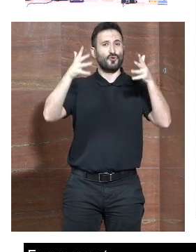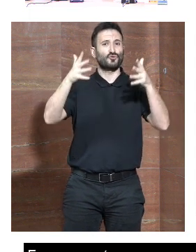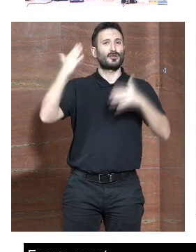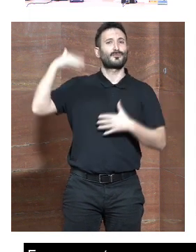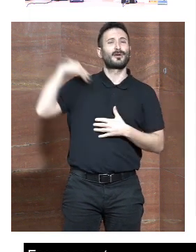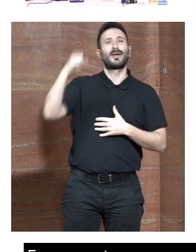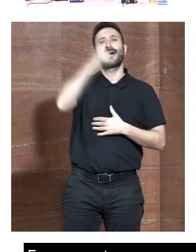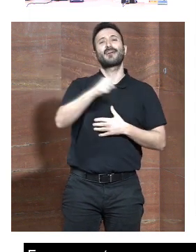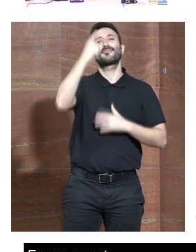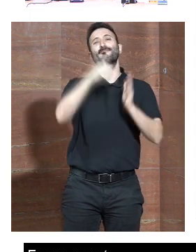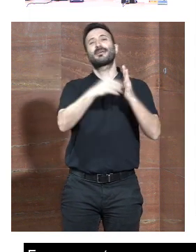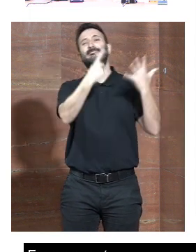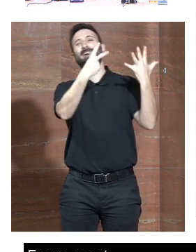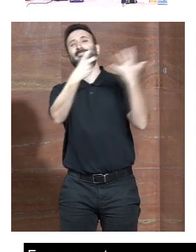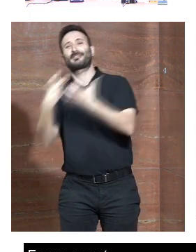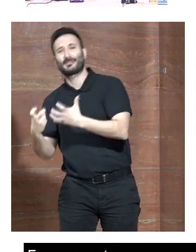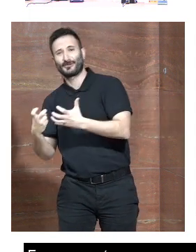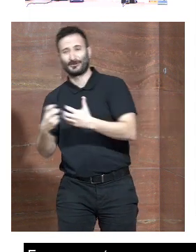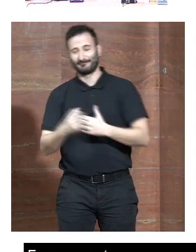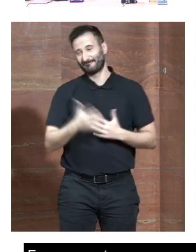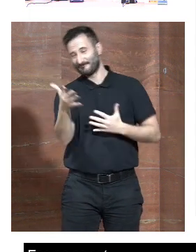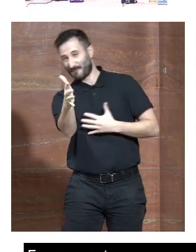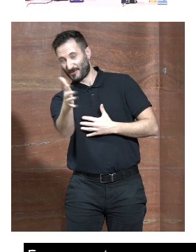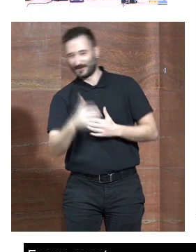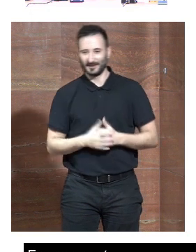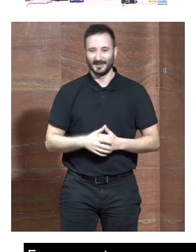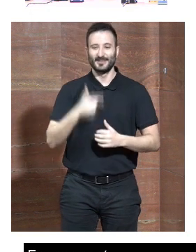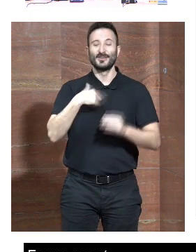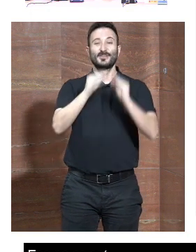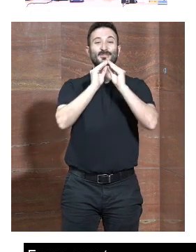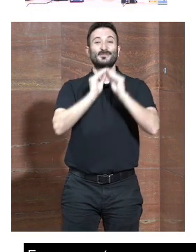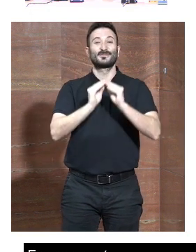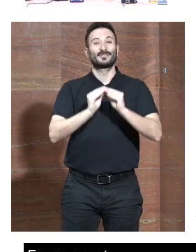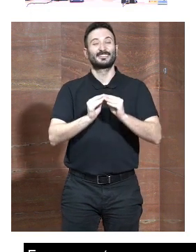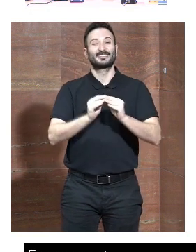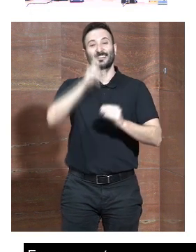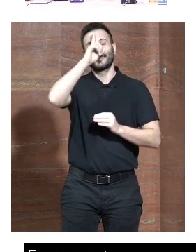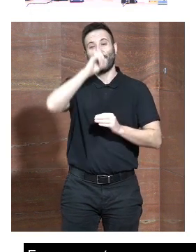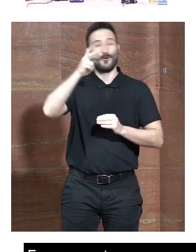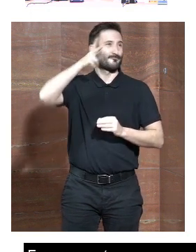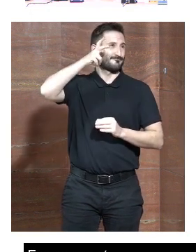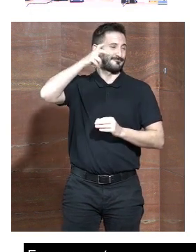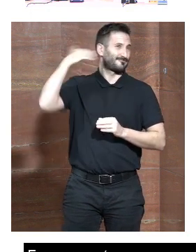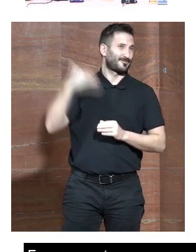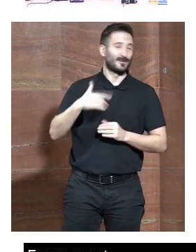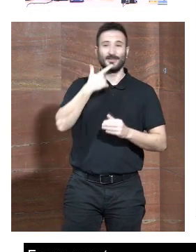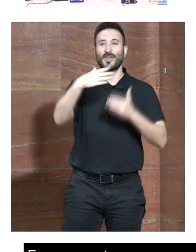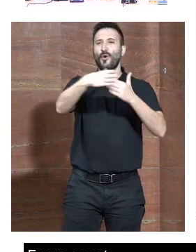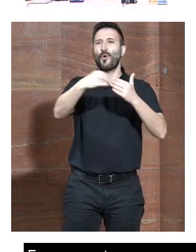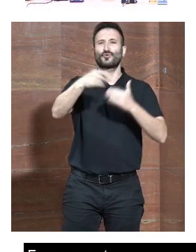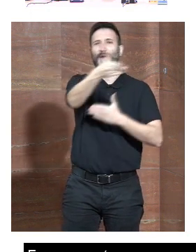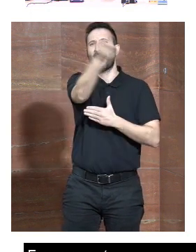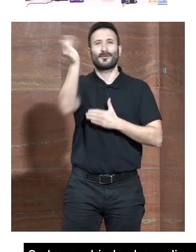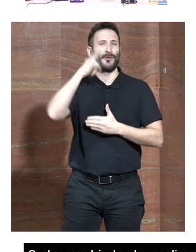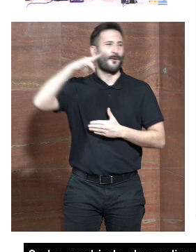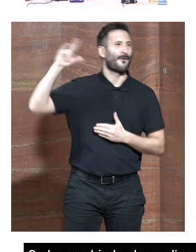en el 1700 más o menos, pues eso, antes del año 2000, que los desarrolladores, yo esto lo escuché, es que los usuarios son